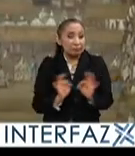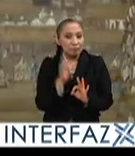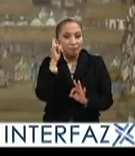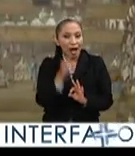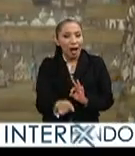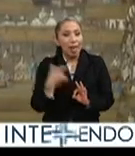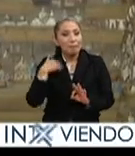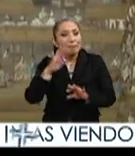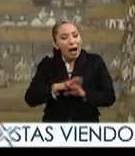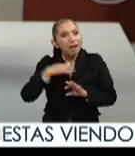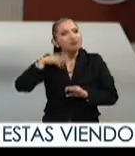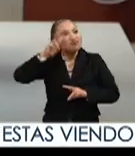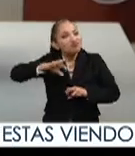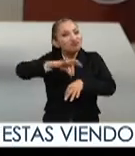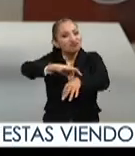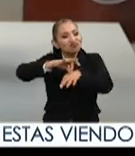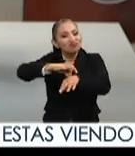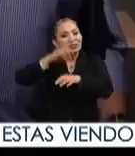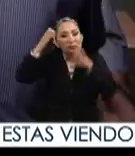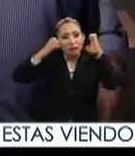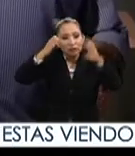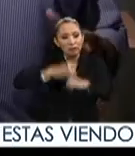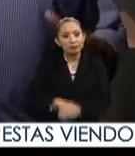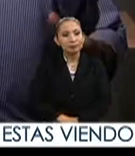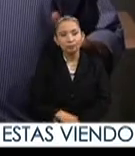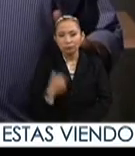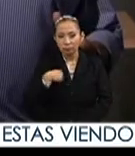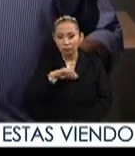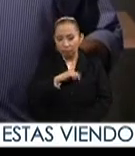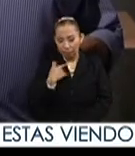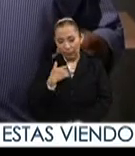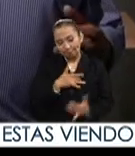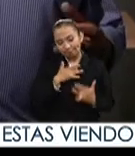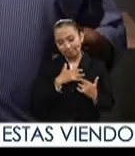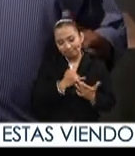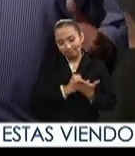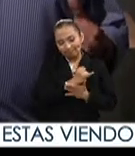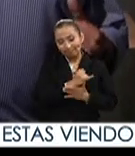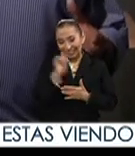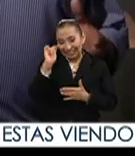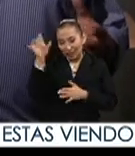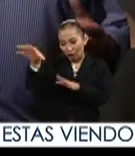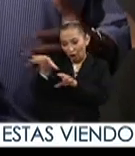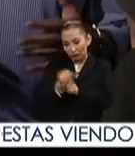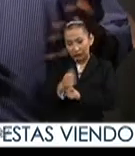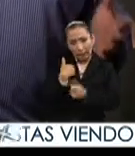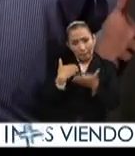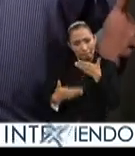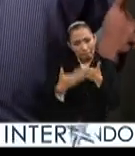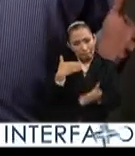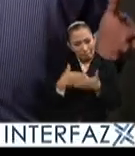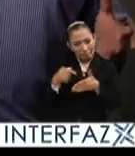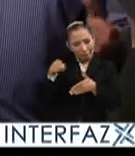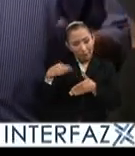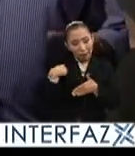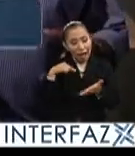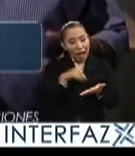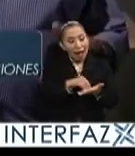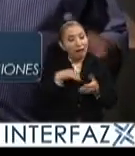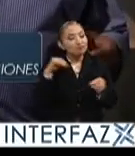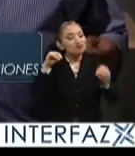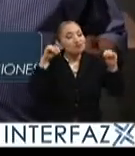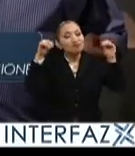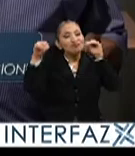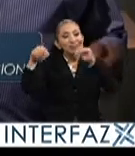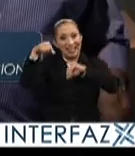para darle un sentido real a la exposición. Decidimos tomar la tecnología de punta que se tiene y acotarla